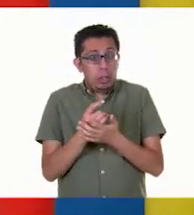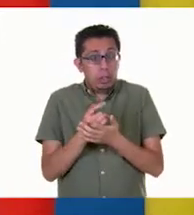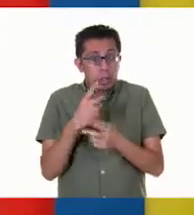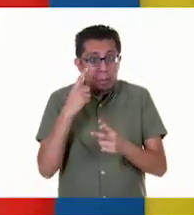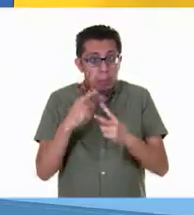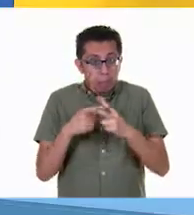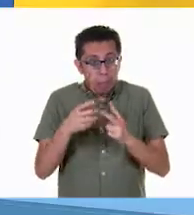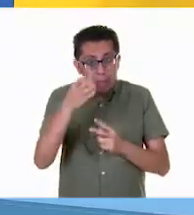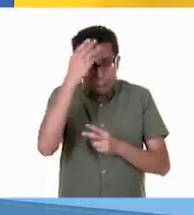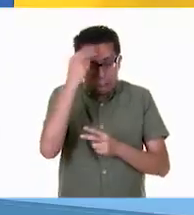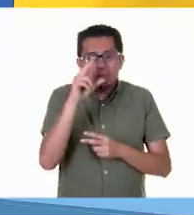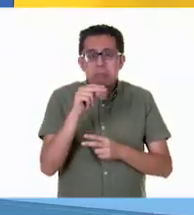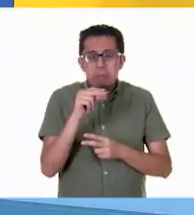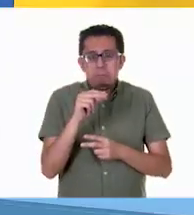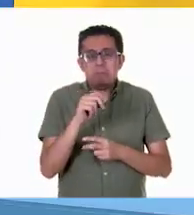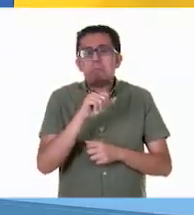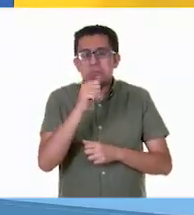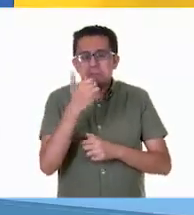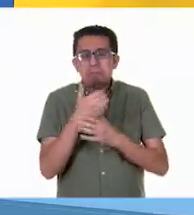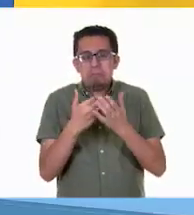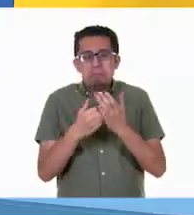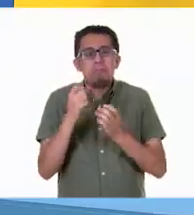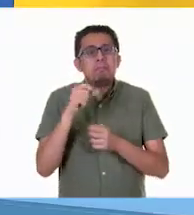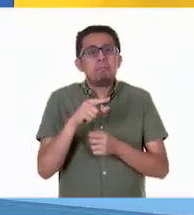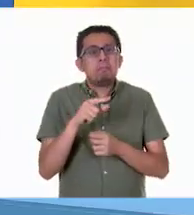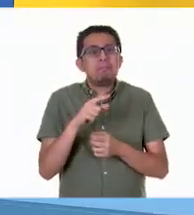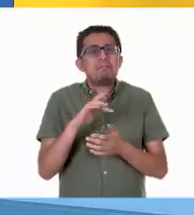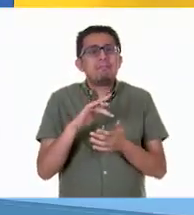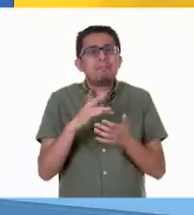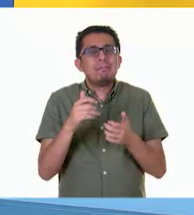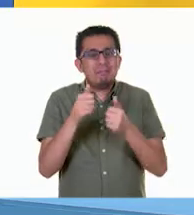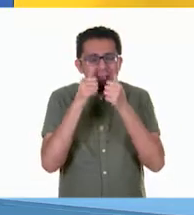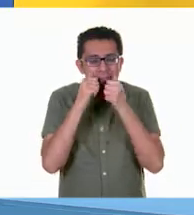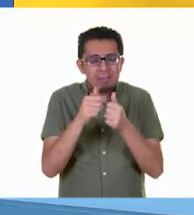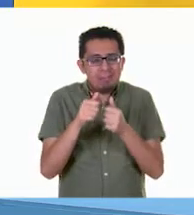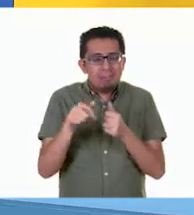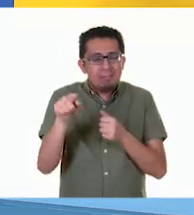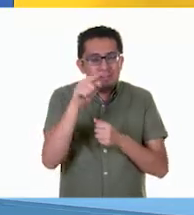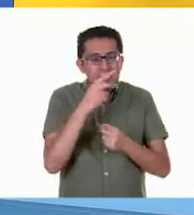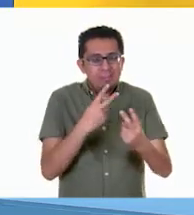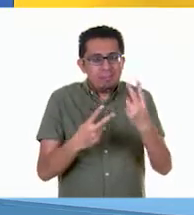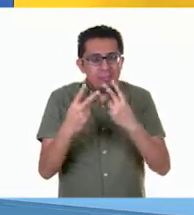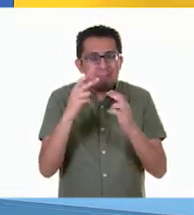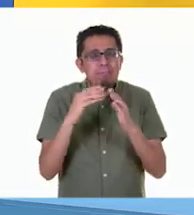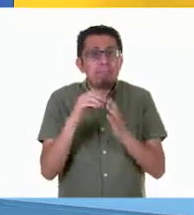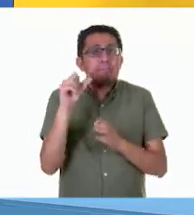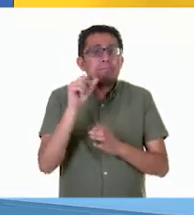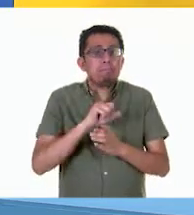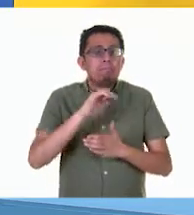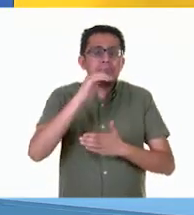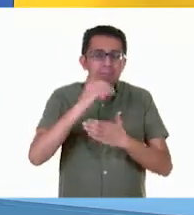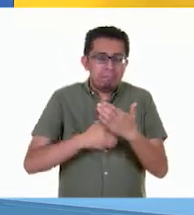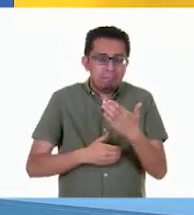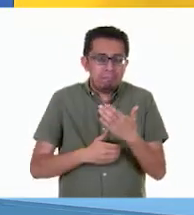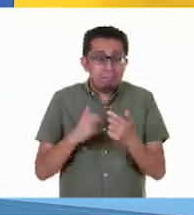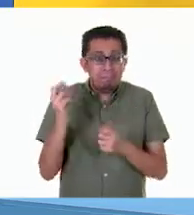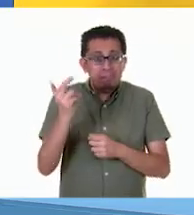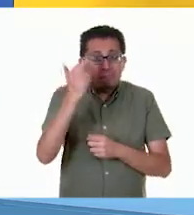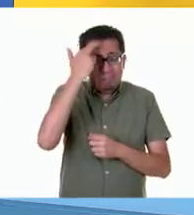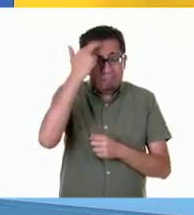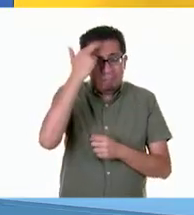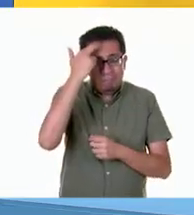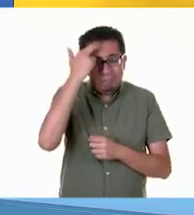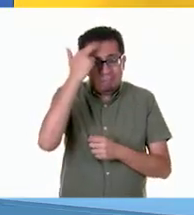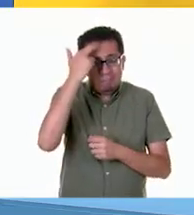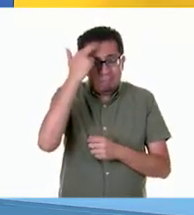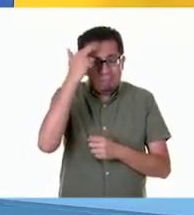olvides. Gracias por su atención a quienes nos siguen desde su casa. Eso ha sido todo por el día de hoy. Recuerden